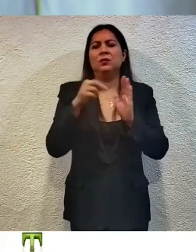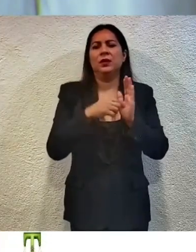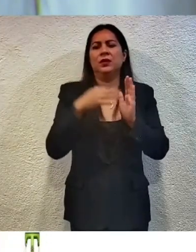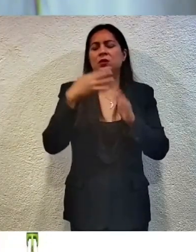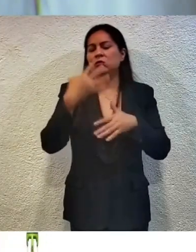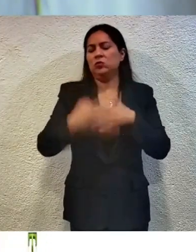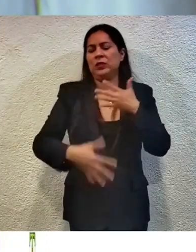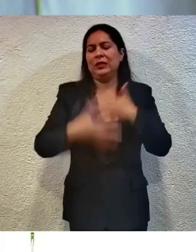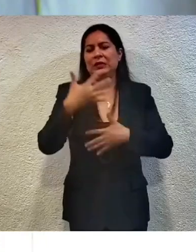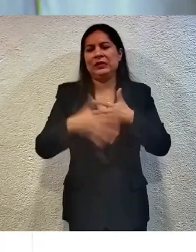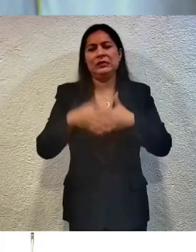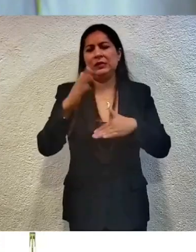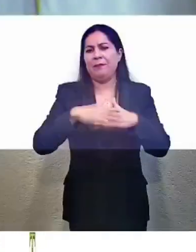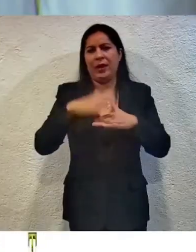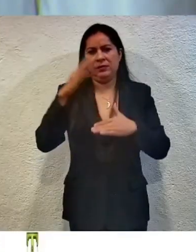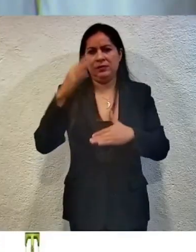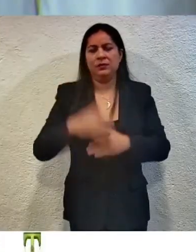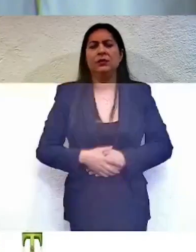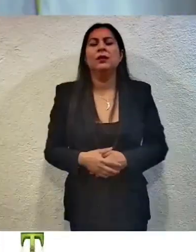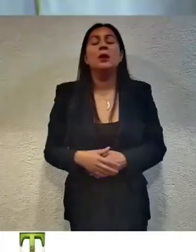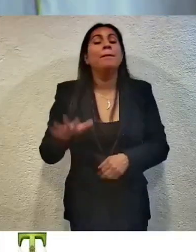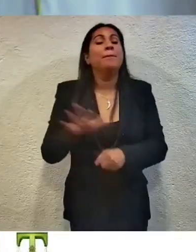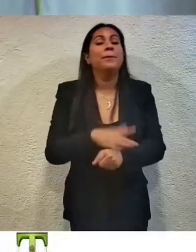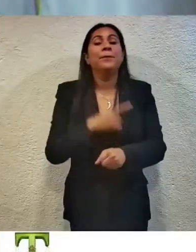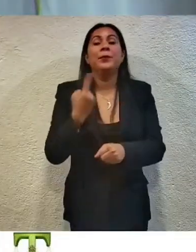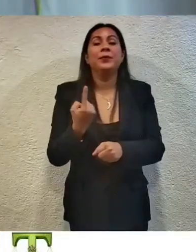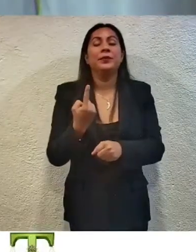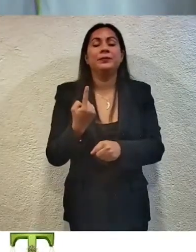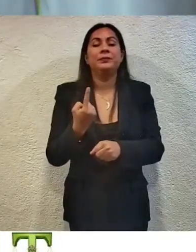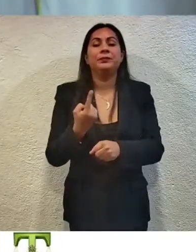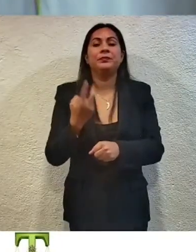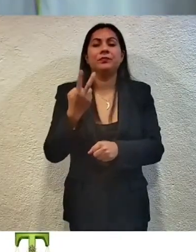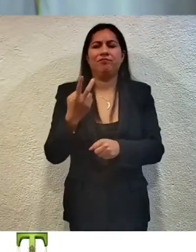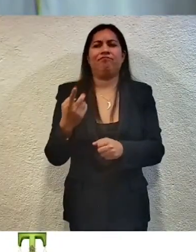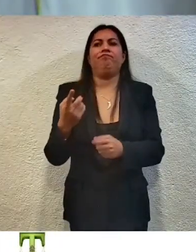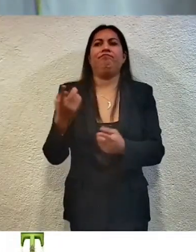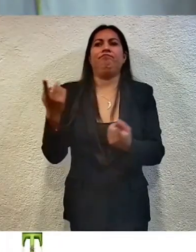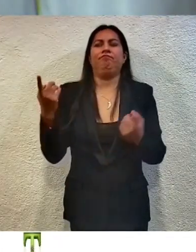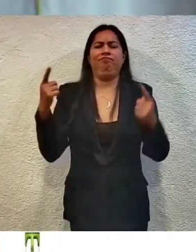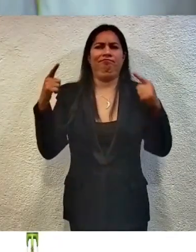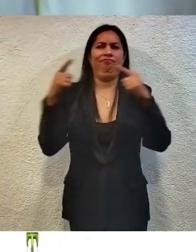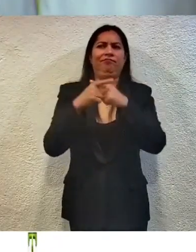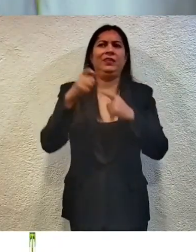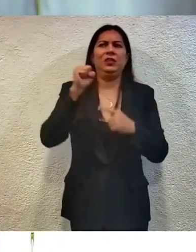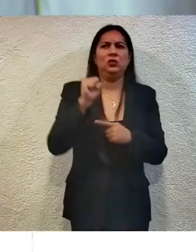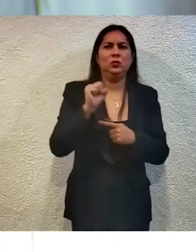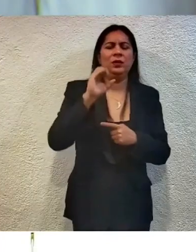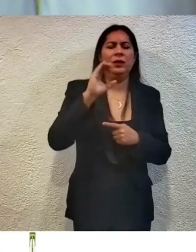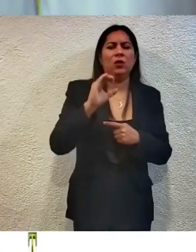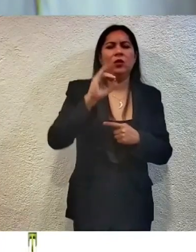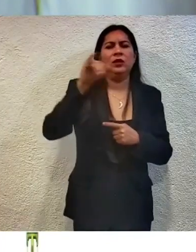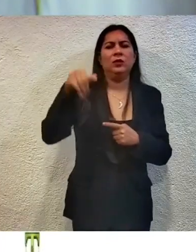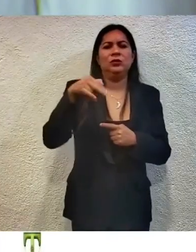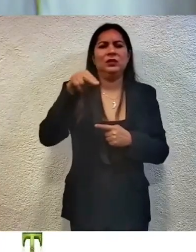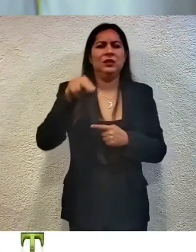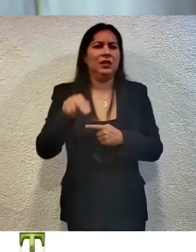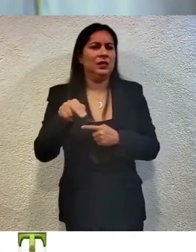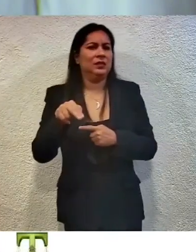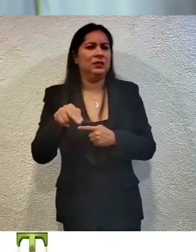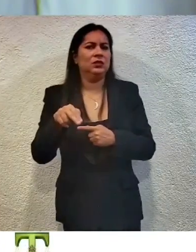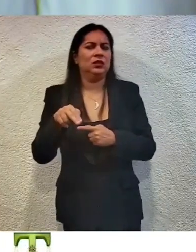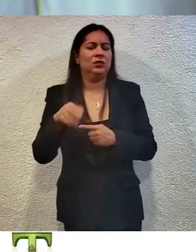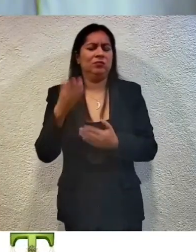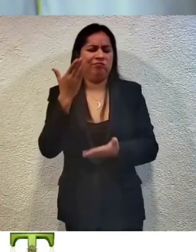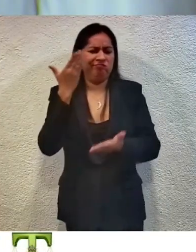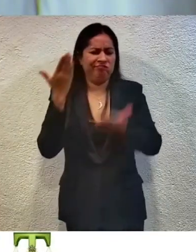53/2015 y acumuladas, porque ante esa confusión la Suprema Corte de Justicia de la Nación hace un